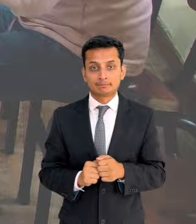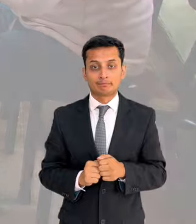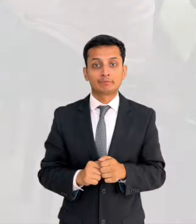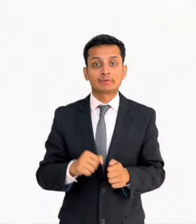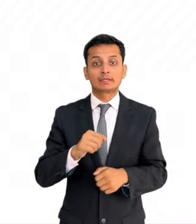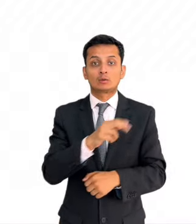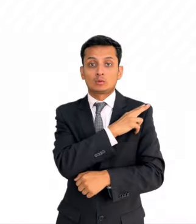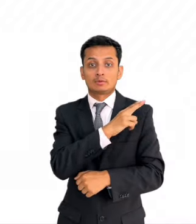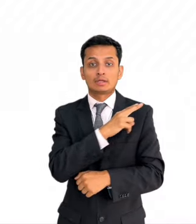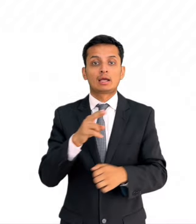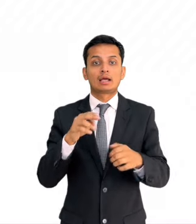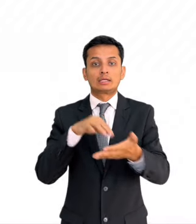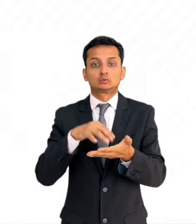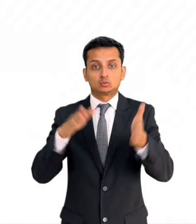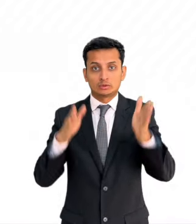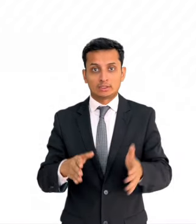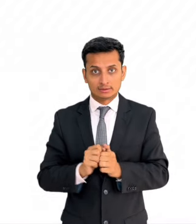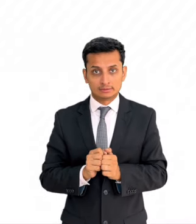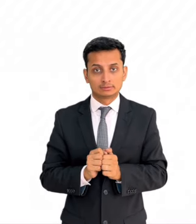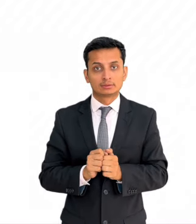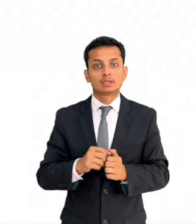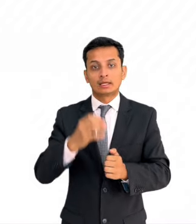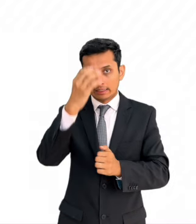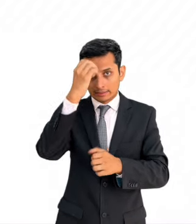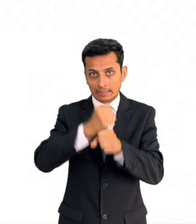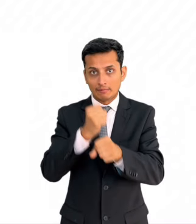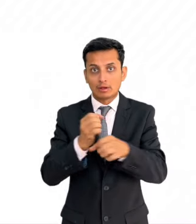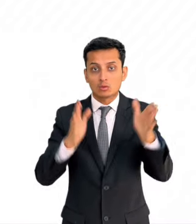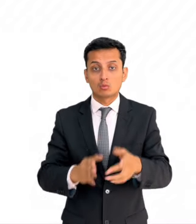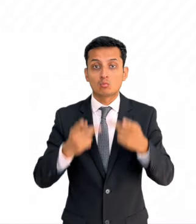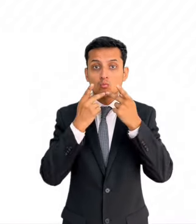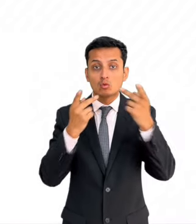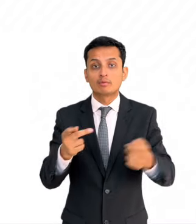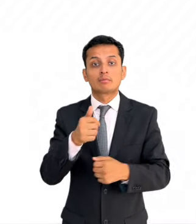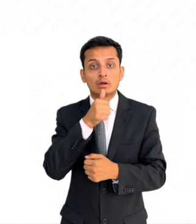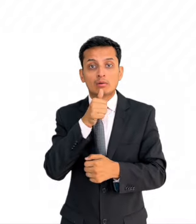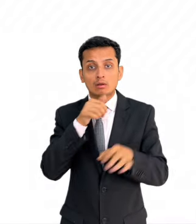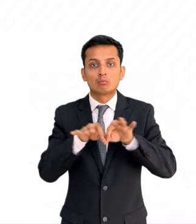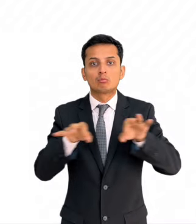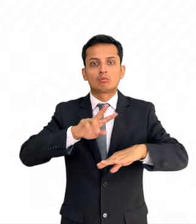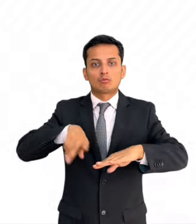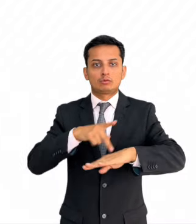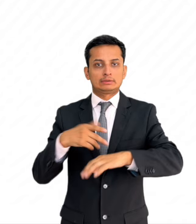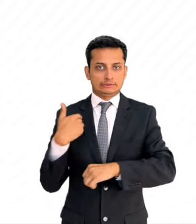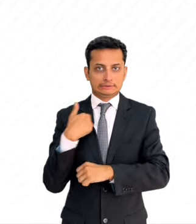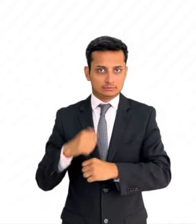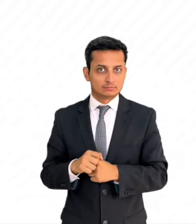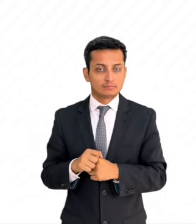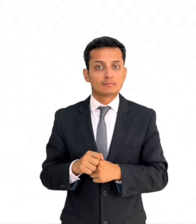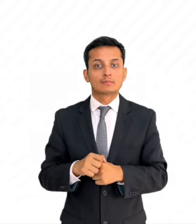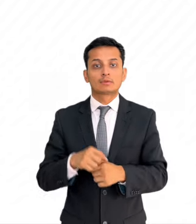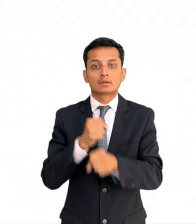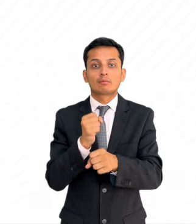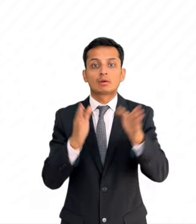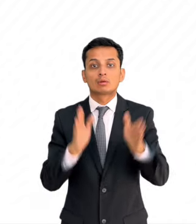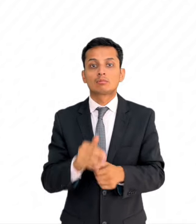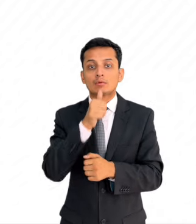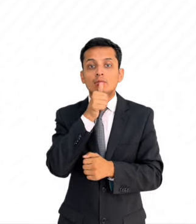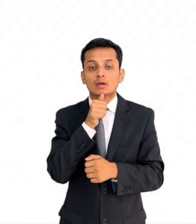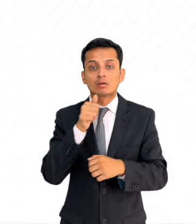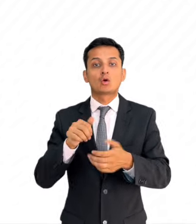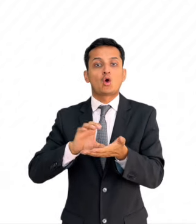de selección: estudiantes universitarios, empleados privados y servidores públicos que cuenten con título profesional,